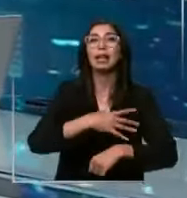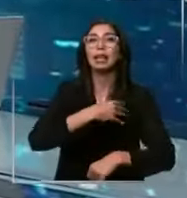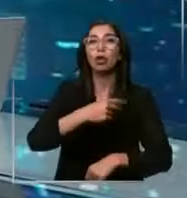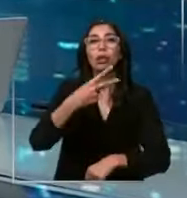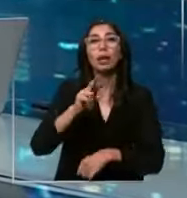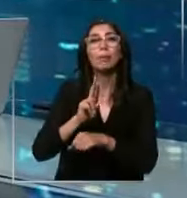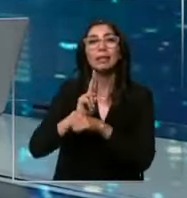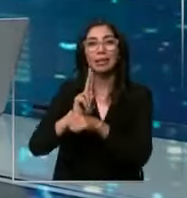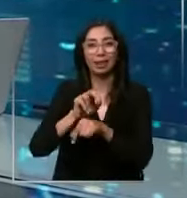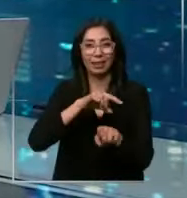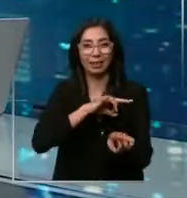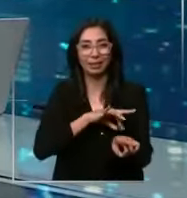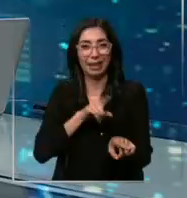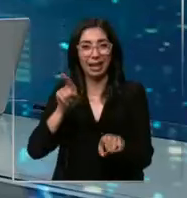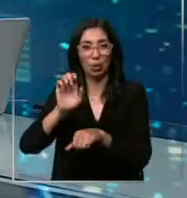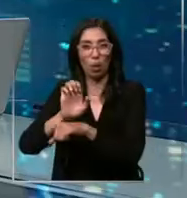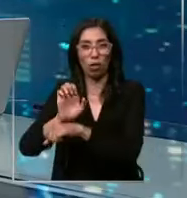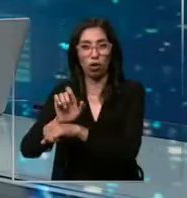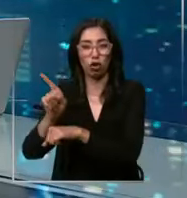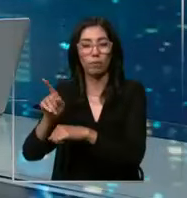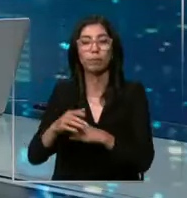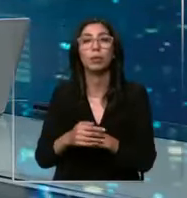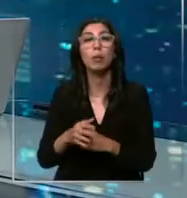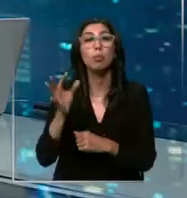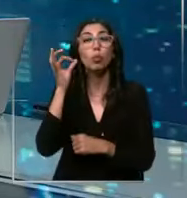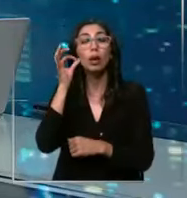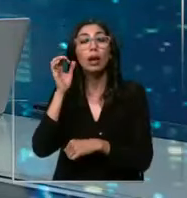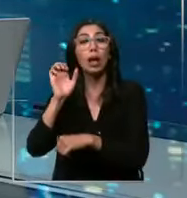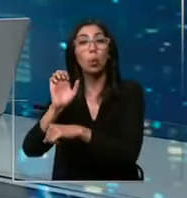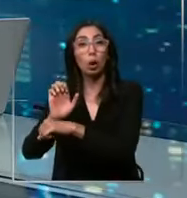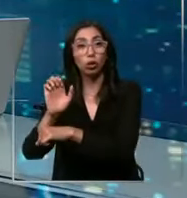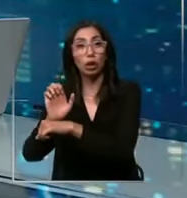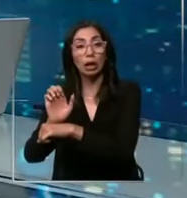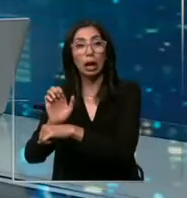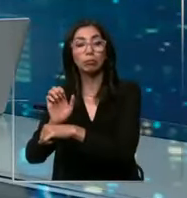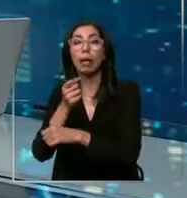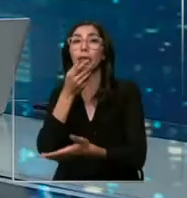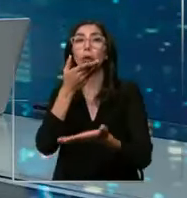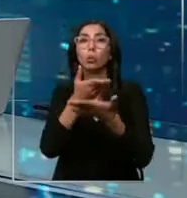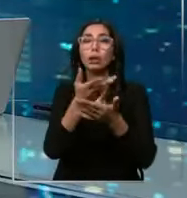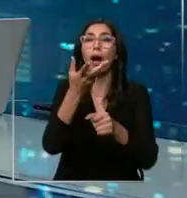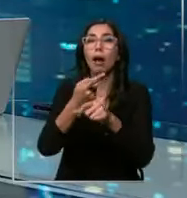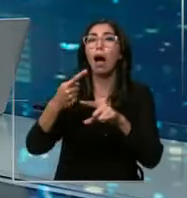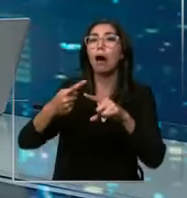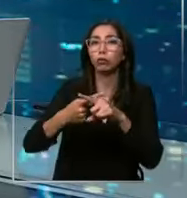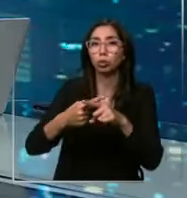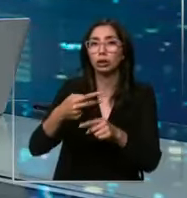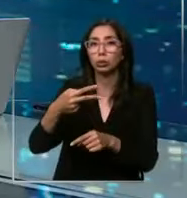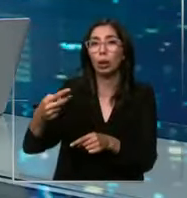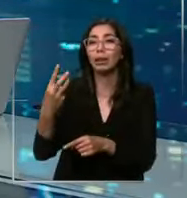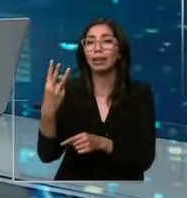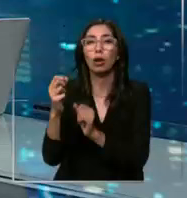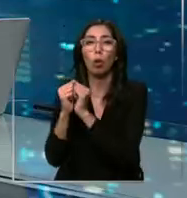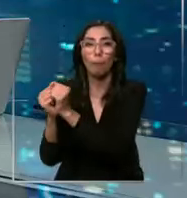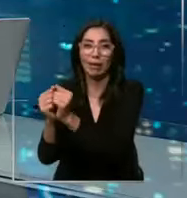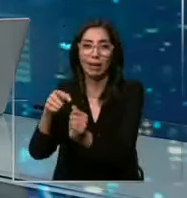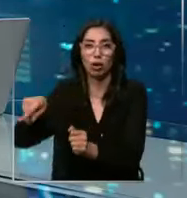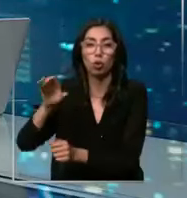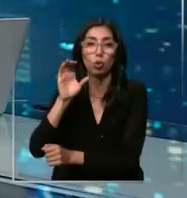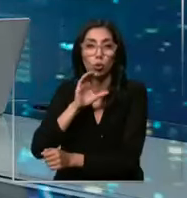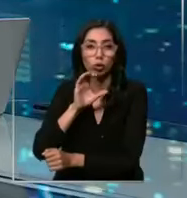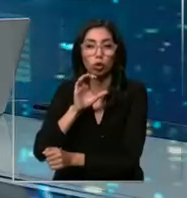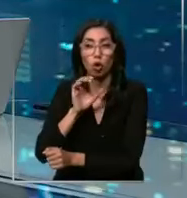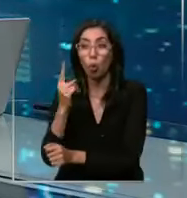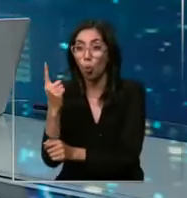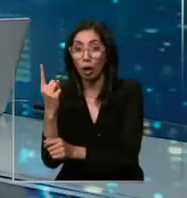Ecuador esto luego de la denuncia de una joven ecuatoriana que acusa haber sido abusada sexualmente por tres compañeros de curso entre ellos El hijo del